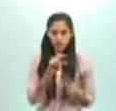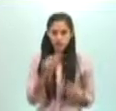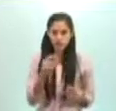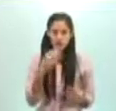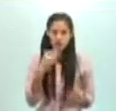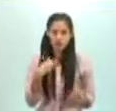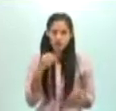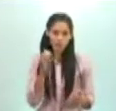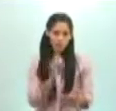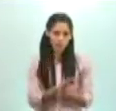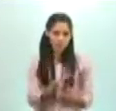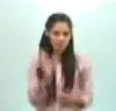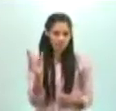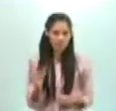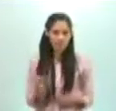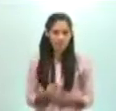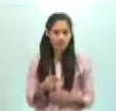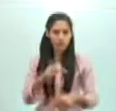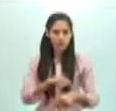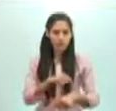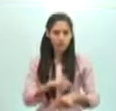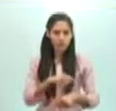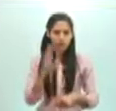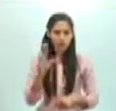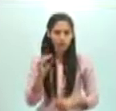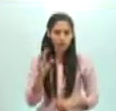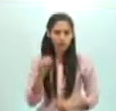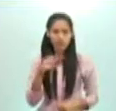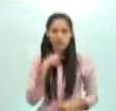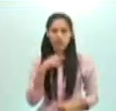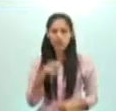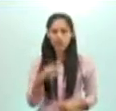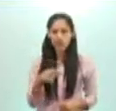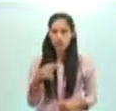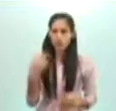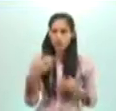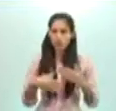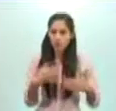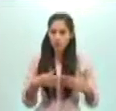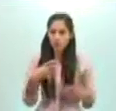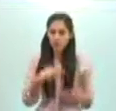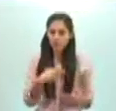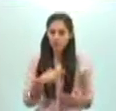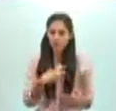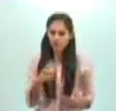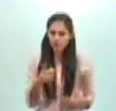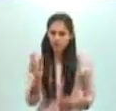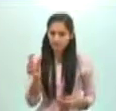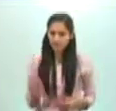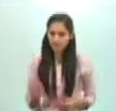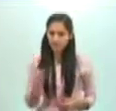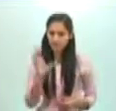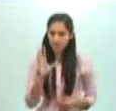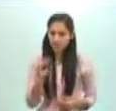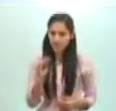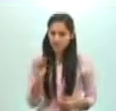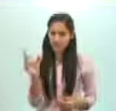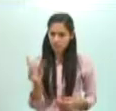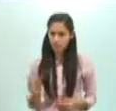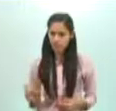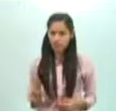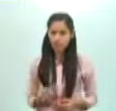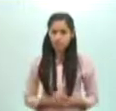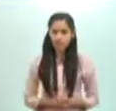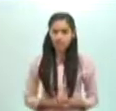el poema, en qué momento nos dice realmente cuál es el problema que tiene esta persona de la que se va a hacer referencia en